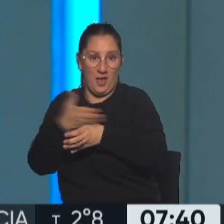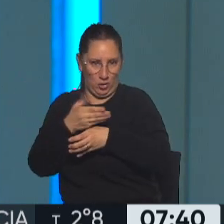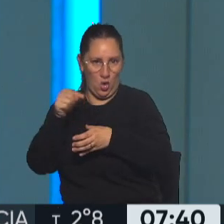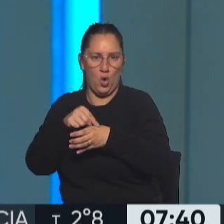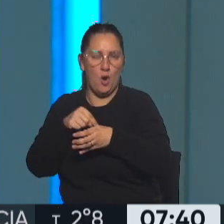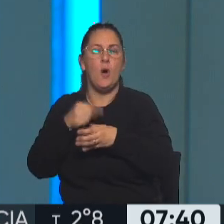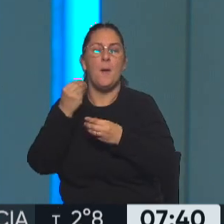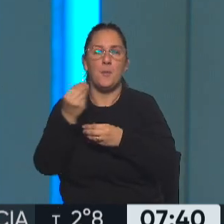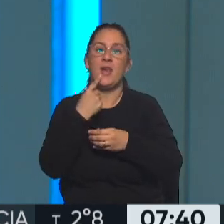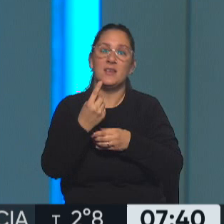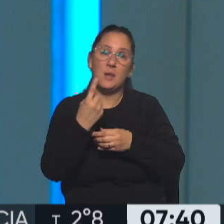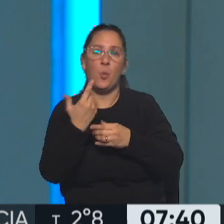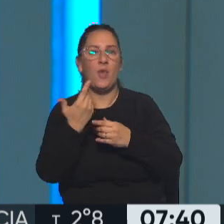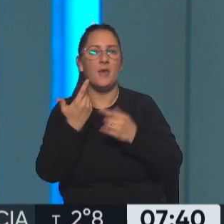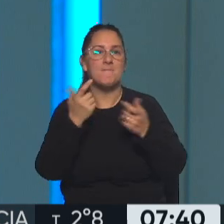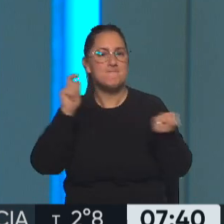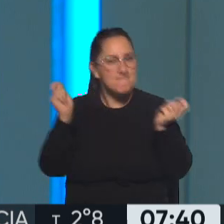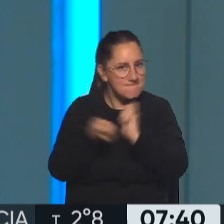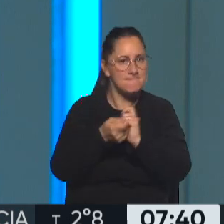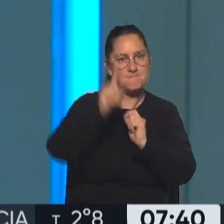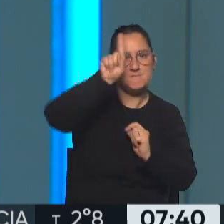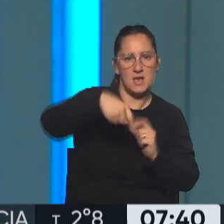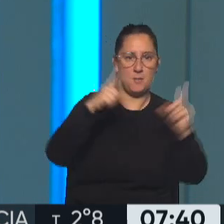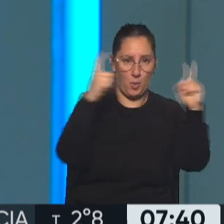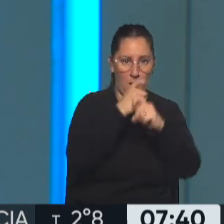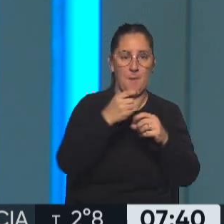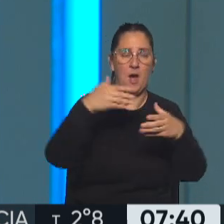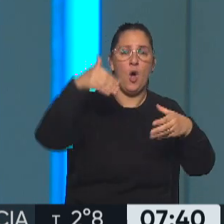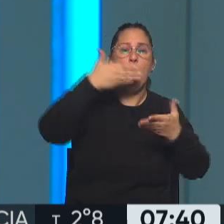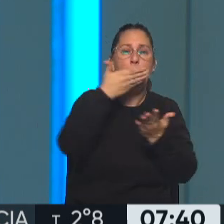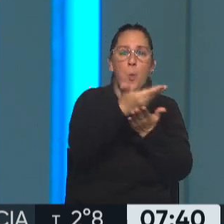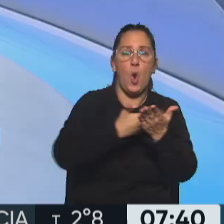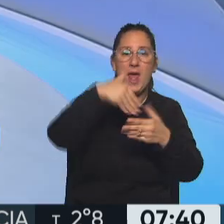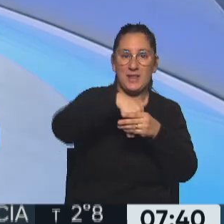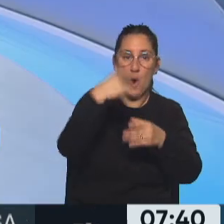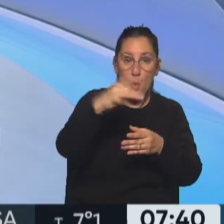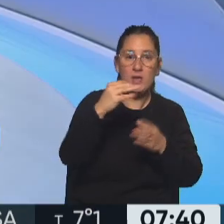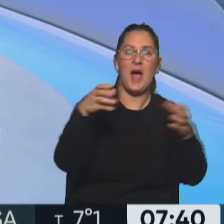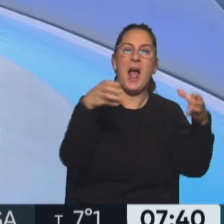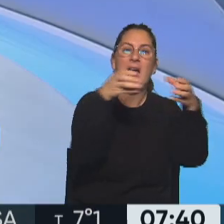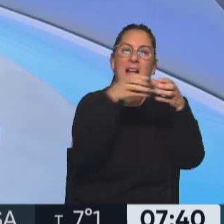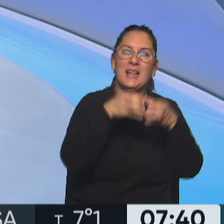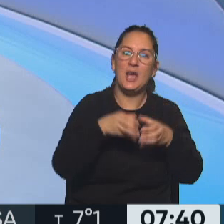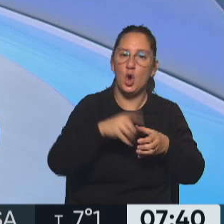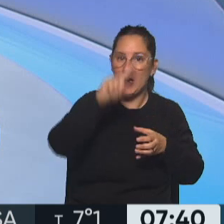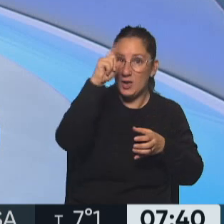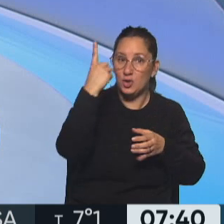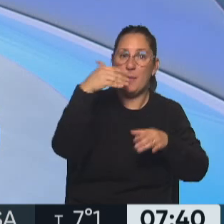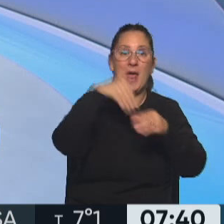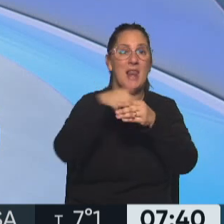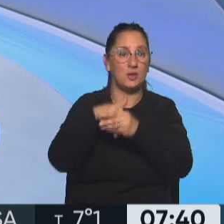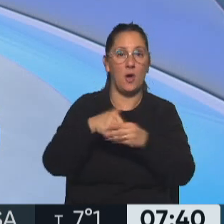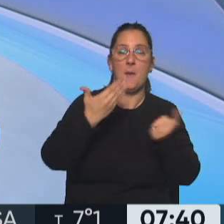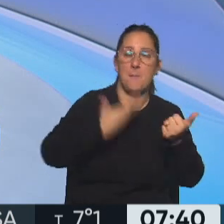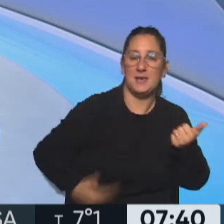los inconvenientes que puede generar este cambio. ¿Por qué? Porque la boleta única incorpora todas las categorías nacionales para las elecciones nacionales,